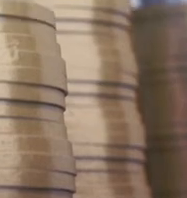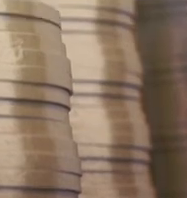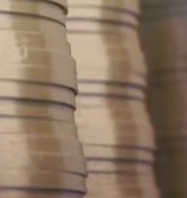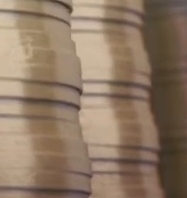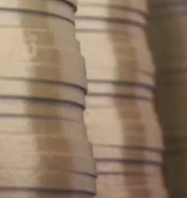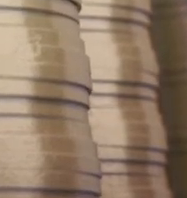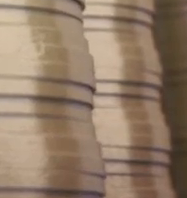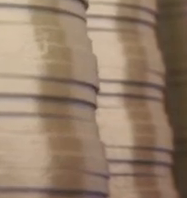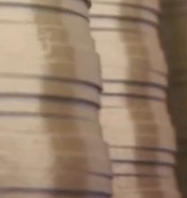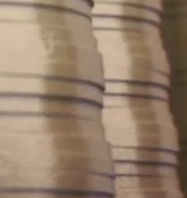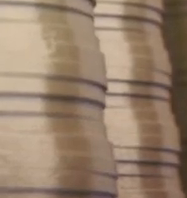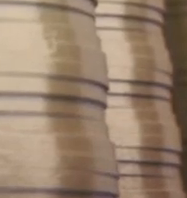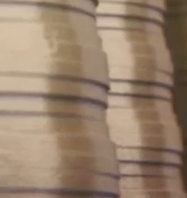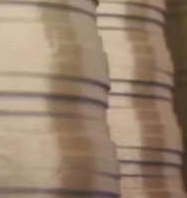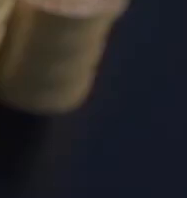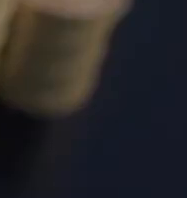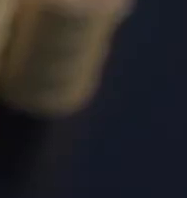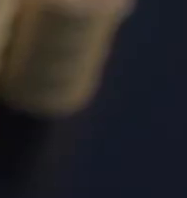Música